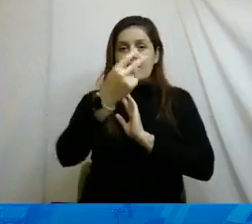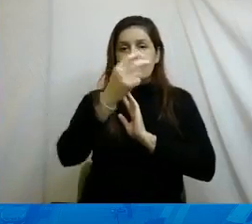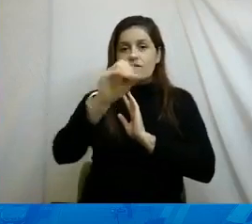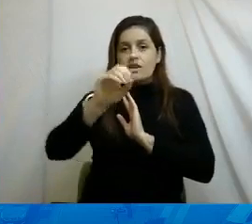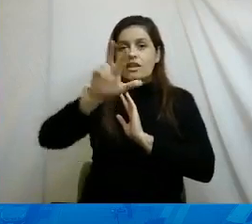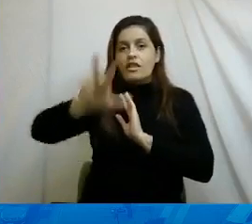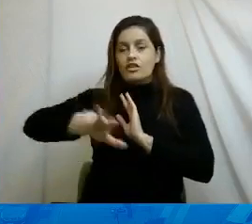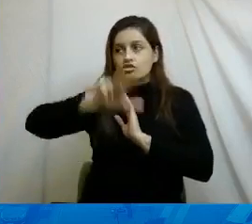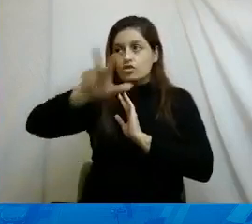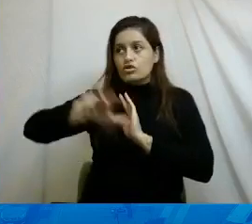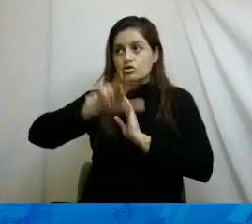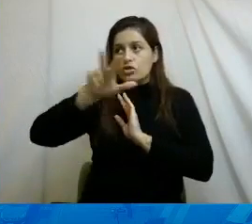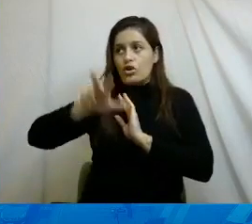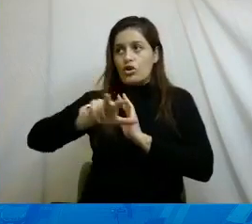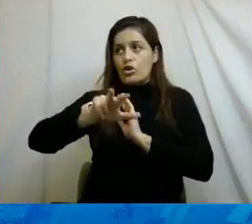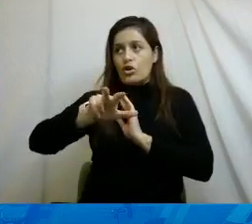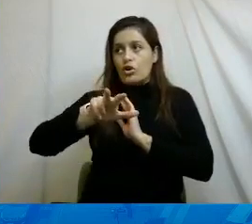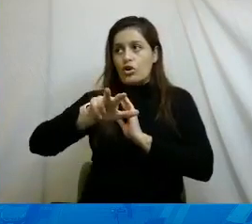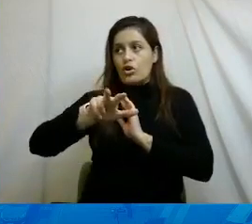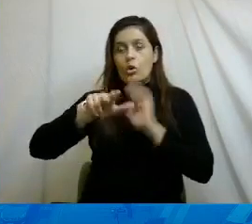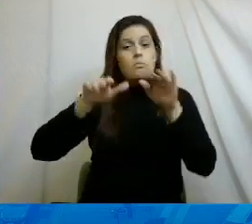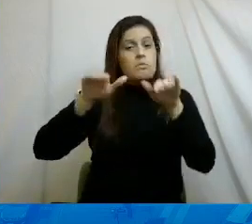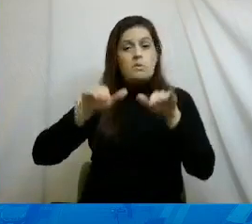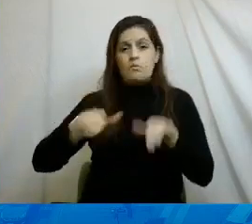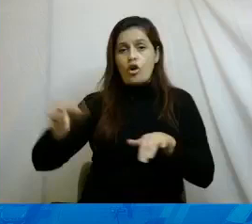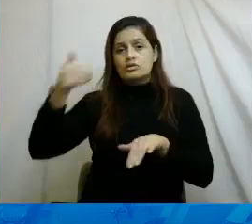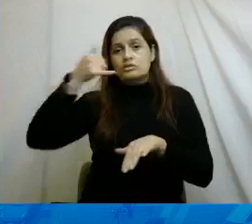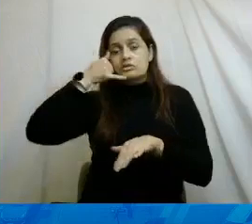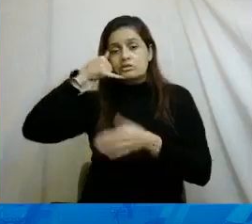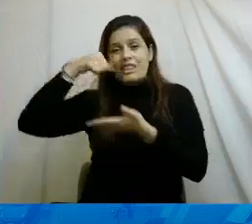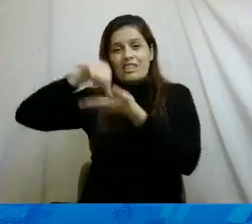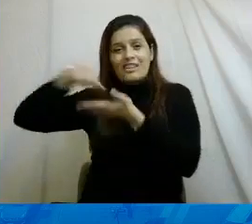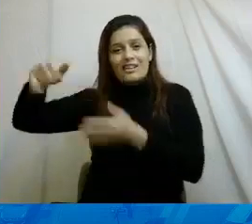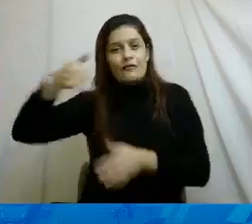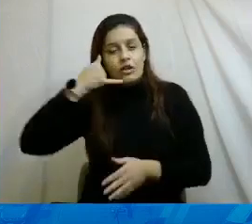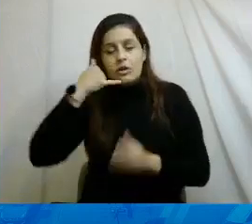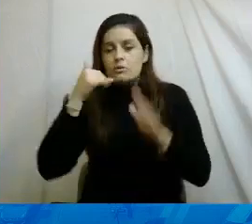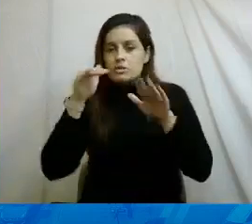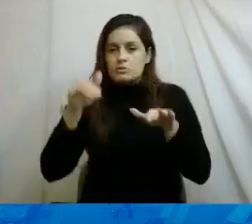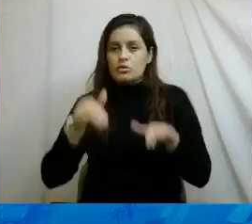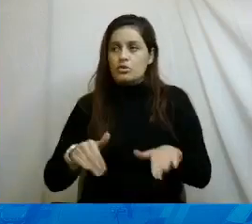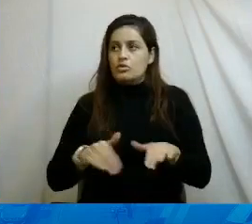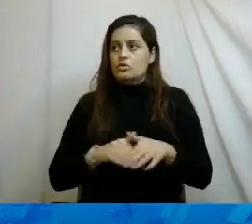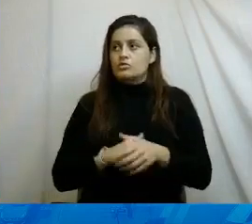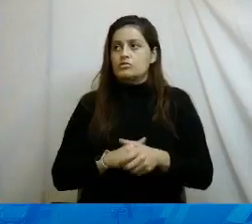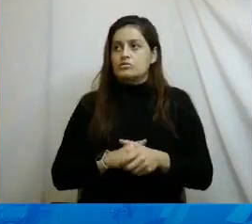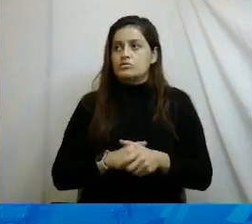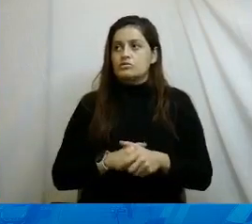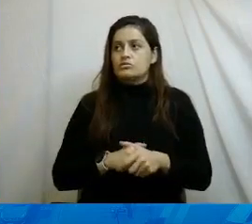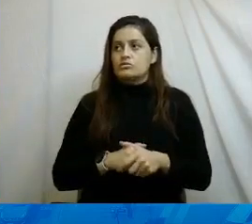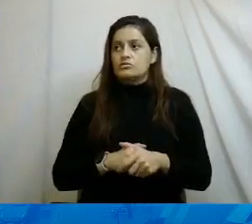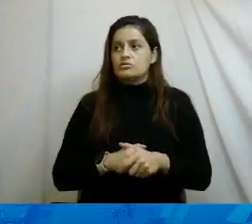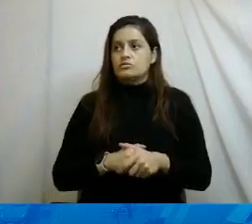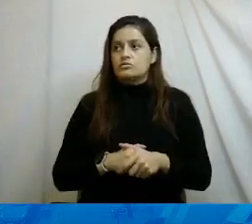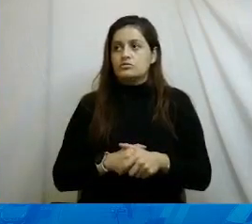800-76-2018, que es el mismo teléfono de central telefónica de la municipalidad, que es 24-7.